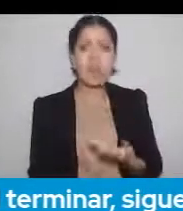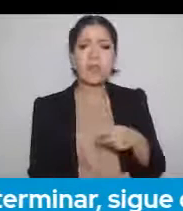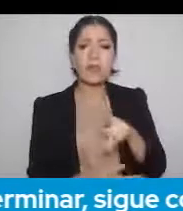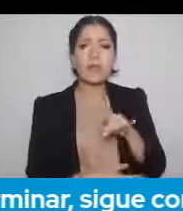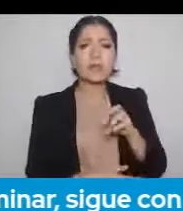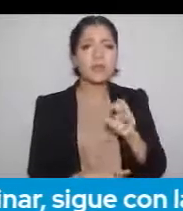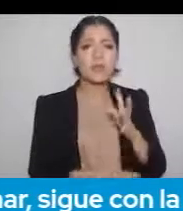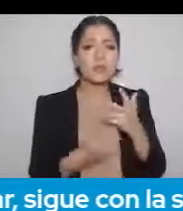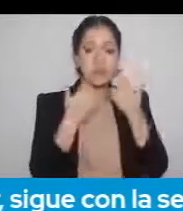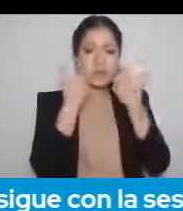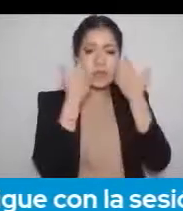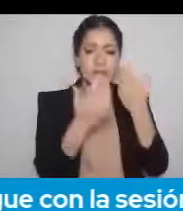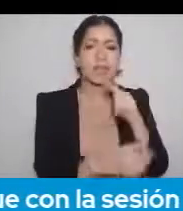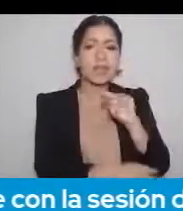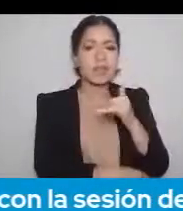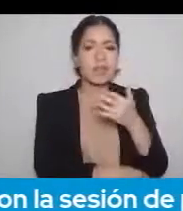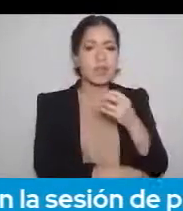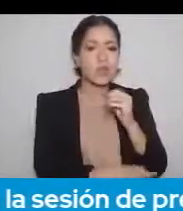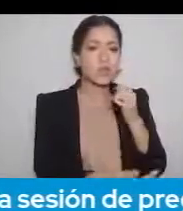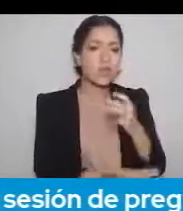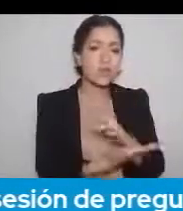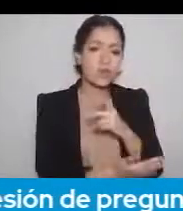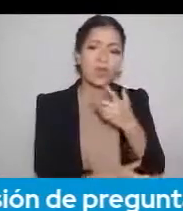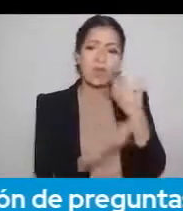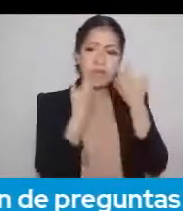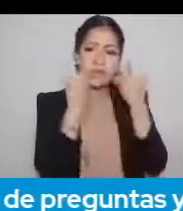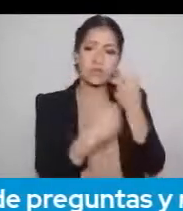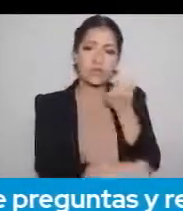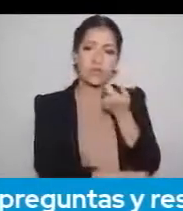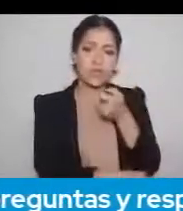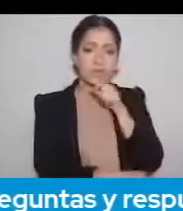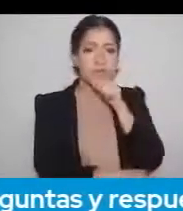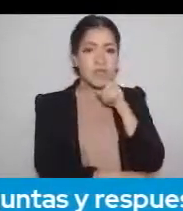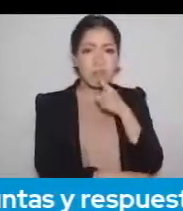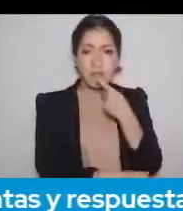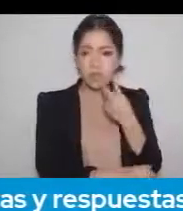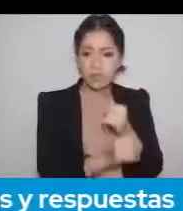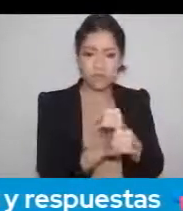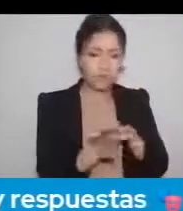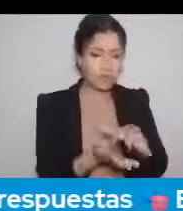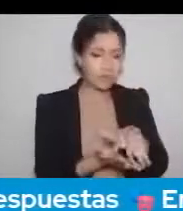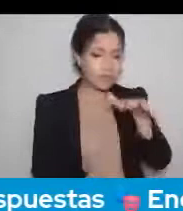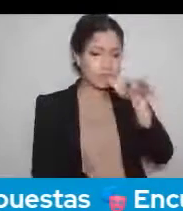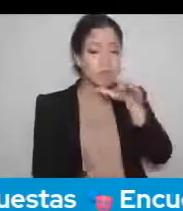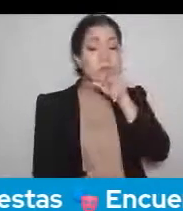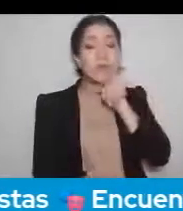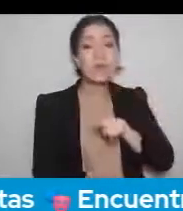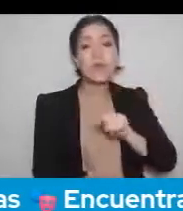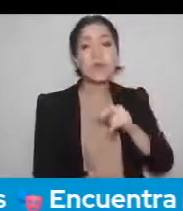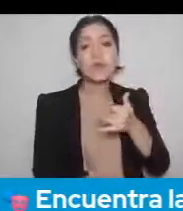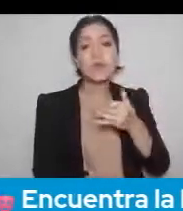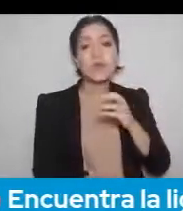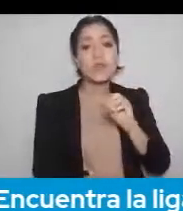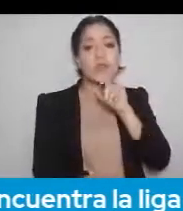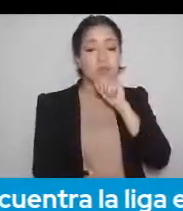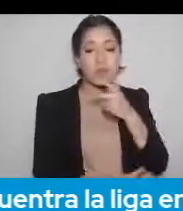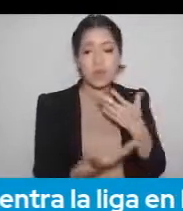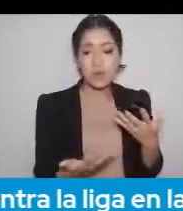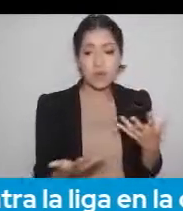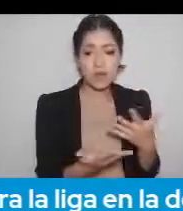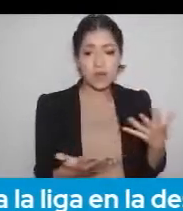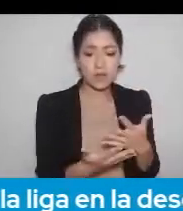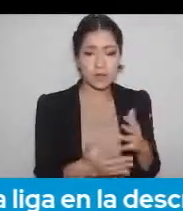sus datos, nada más. Los hijos son cabrones. Tico quería lo que quieren todos los padres. ¿Qué? Ser